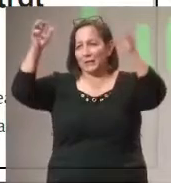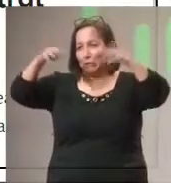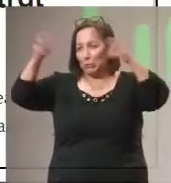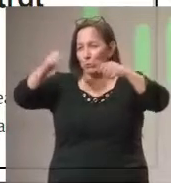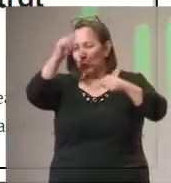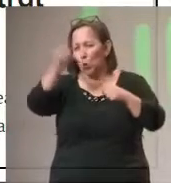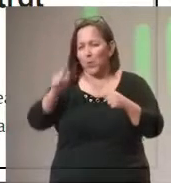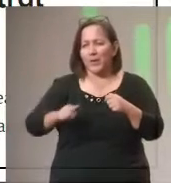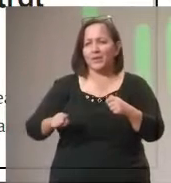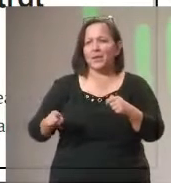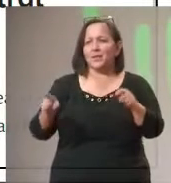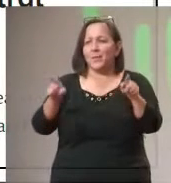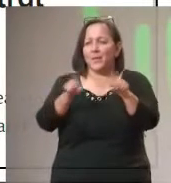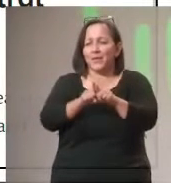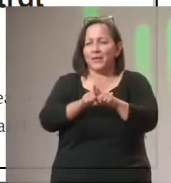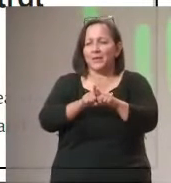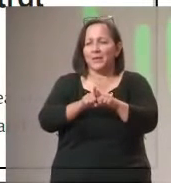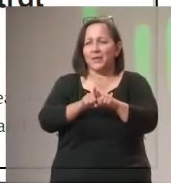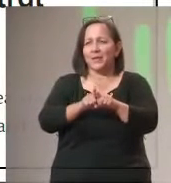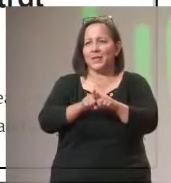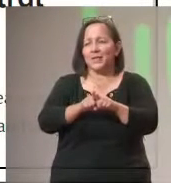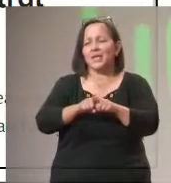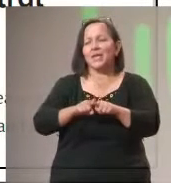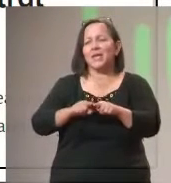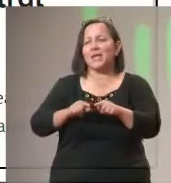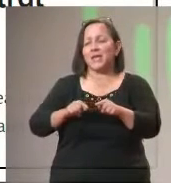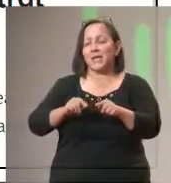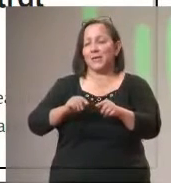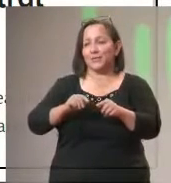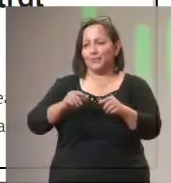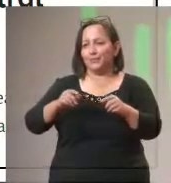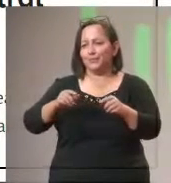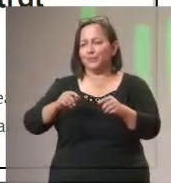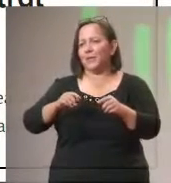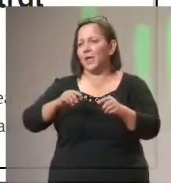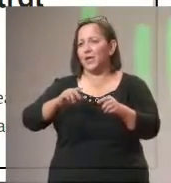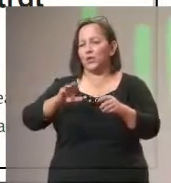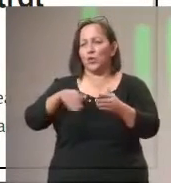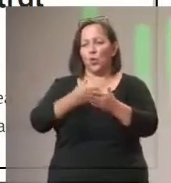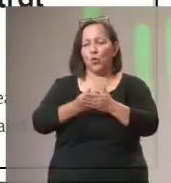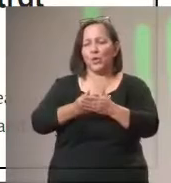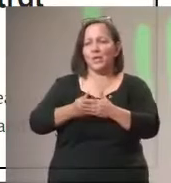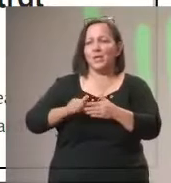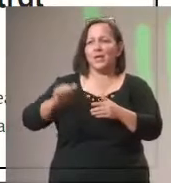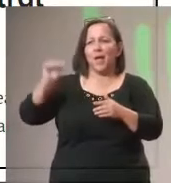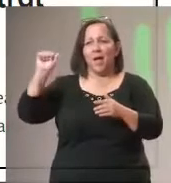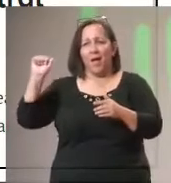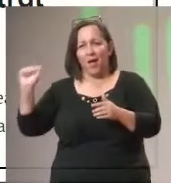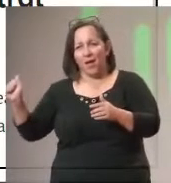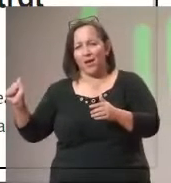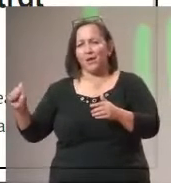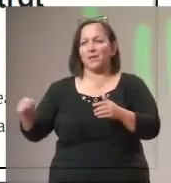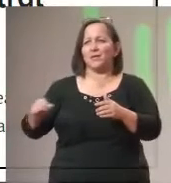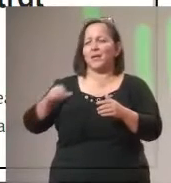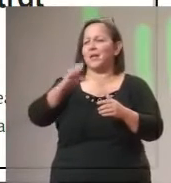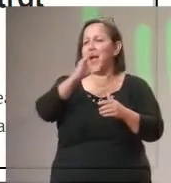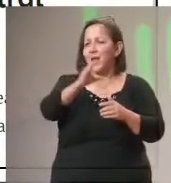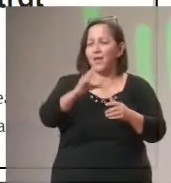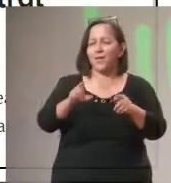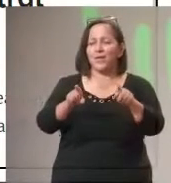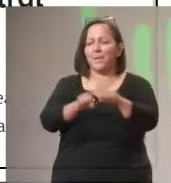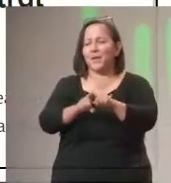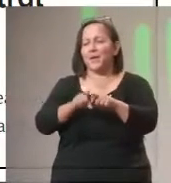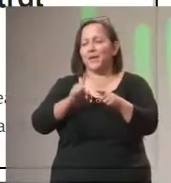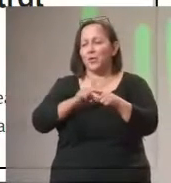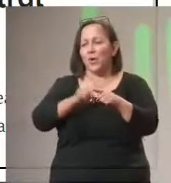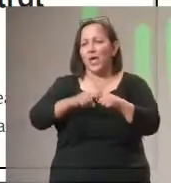tormentas en la cuenca del Atlántico y del Caribe. Se acabaron los nombres, tuvimos que pasar al alfabeto griego para poder nombrarlas. Y